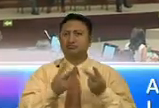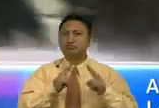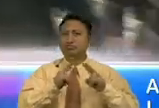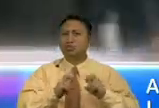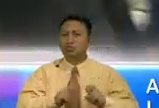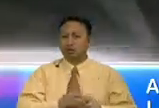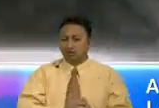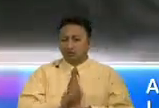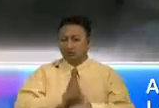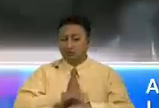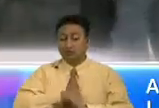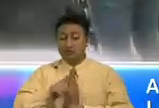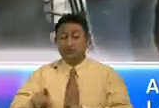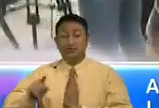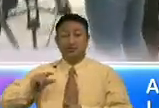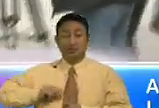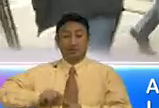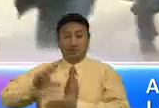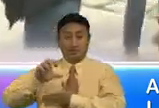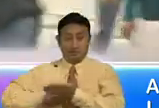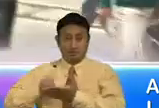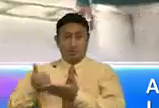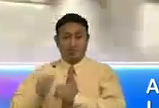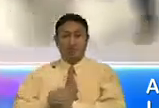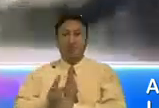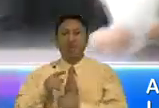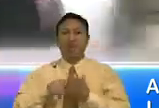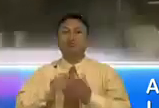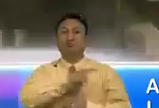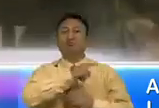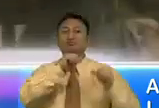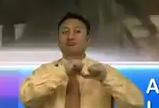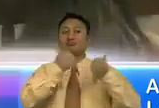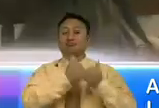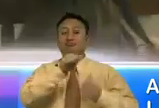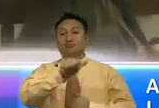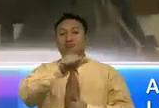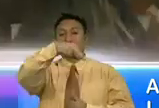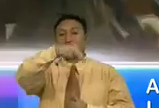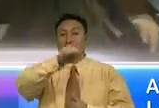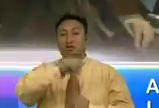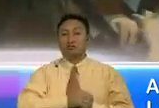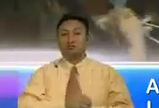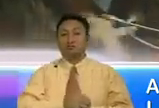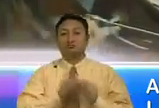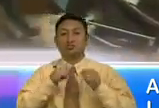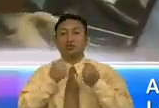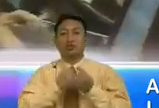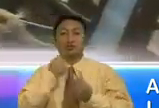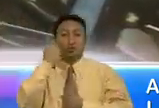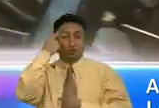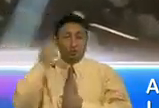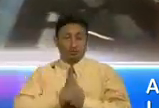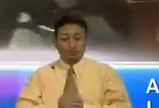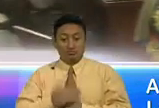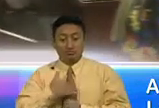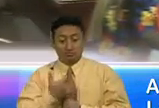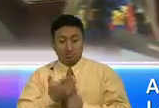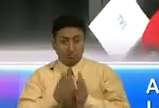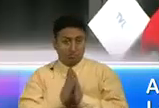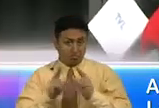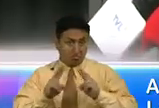cobro de diezmos en contra de la legisladora Ana Galarza. En el correísmo no descartan que ellos sean quienes impulsen la